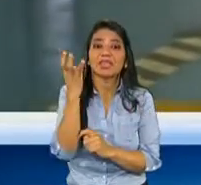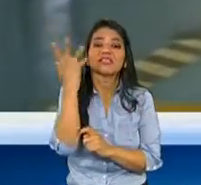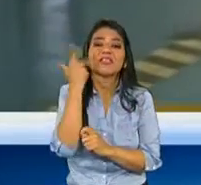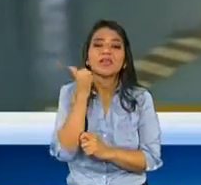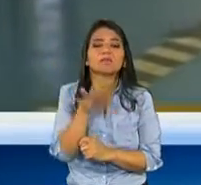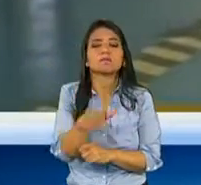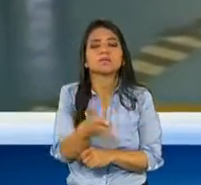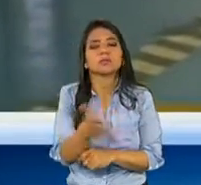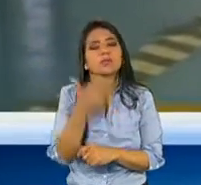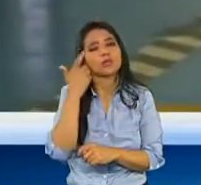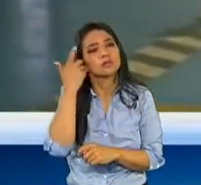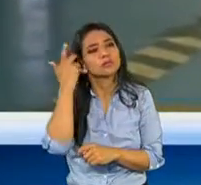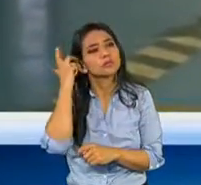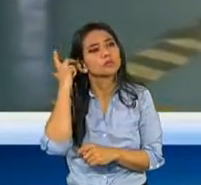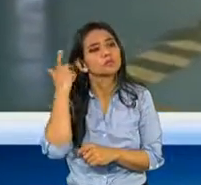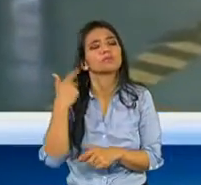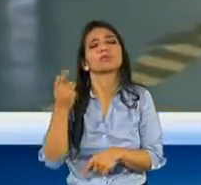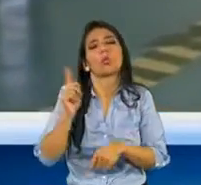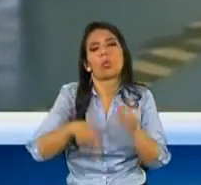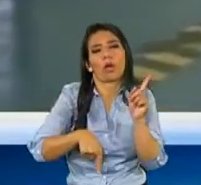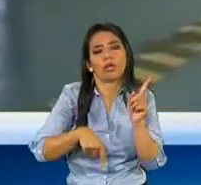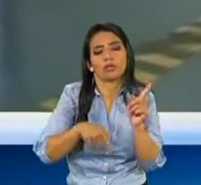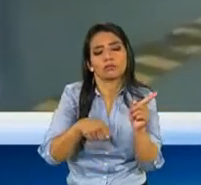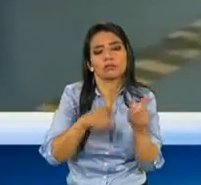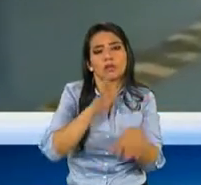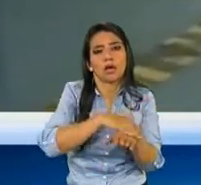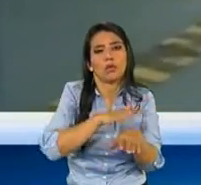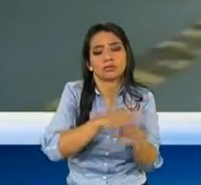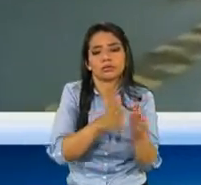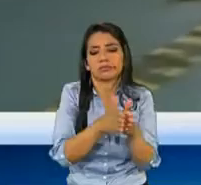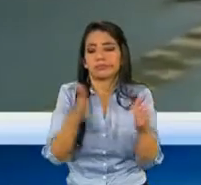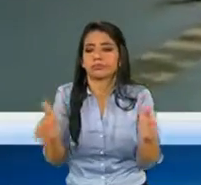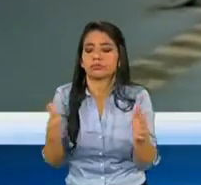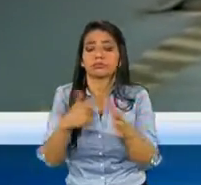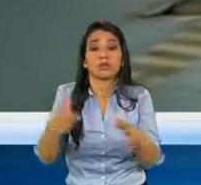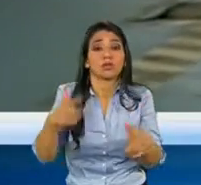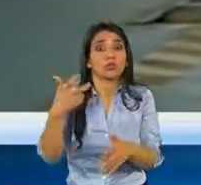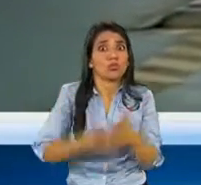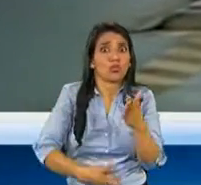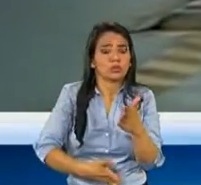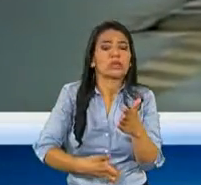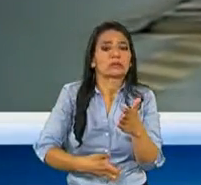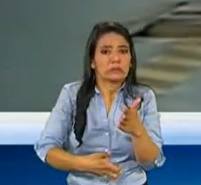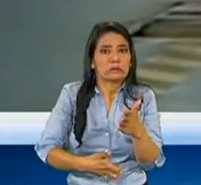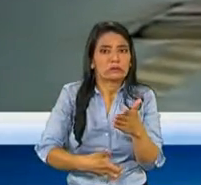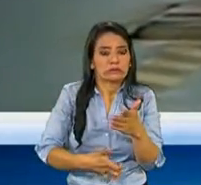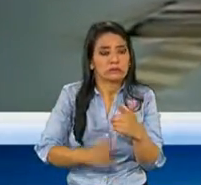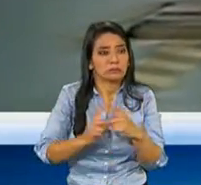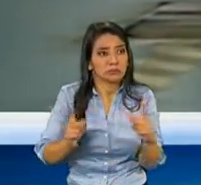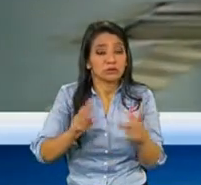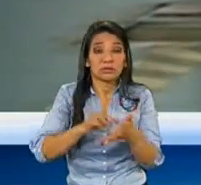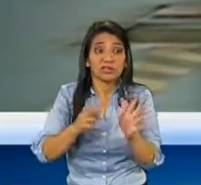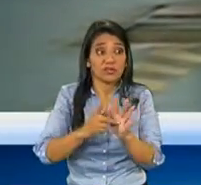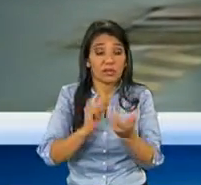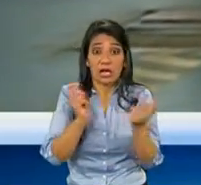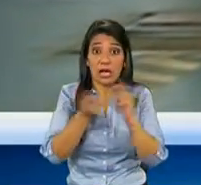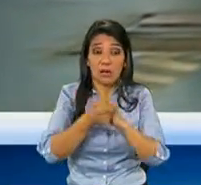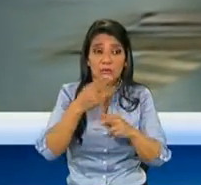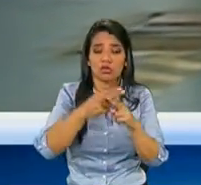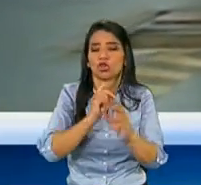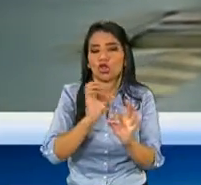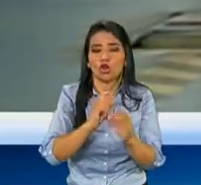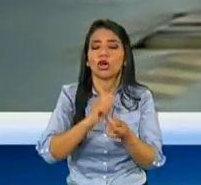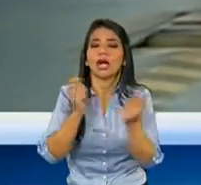menos que podrían no realizar este proceso lo cuales podría incurrir en una multa propia del proceso que no tiene que ver con la renovación sino con el